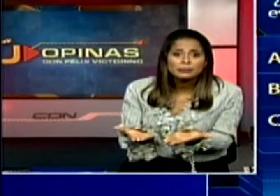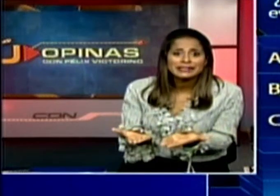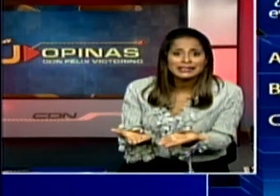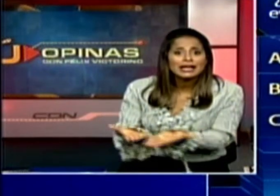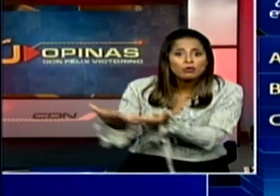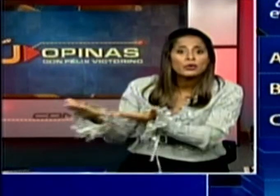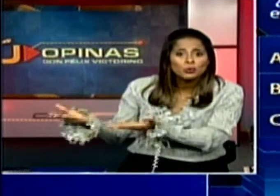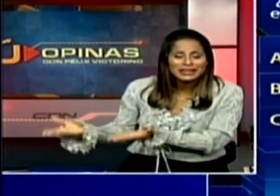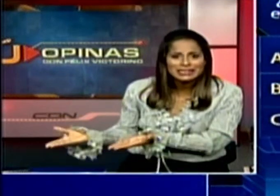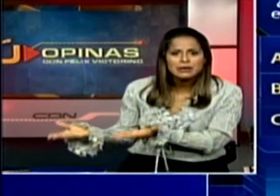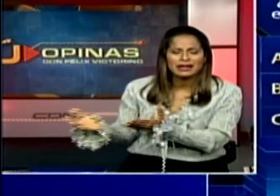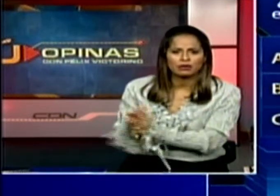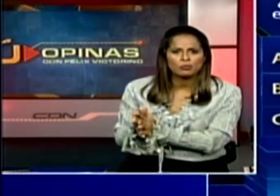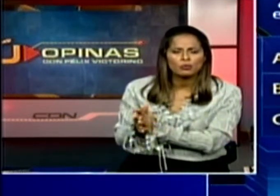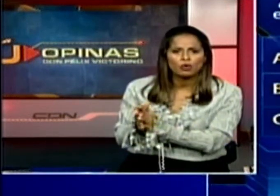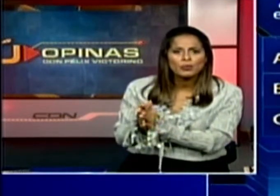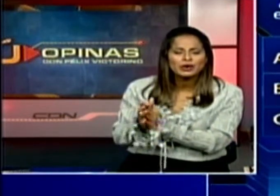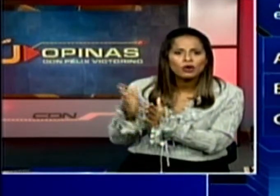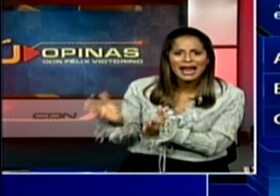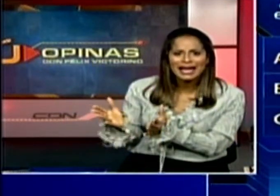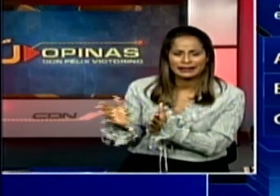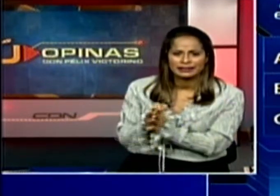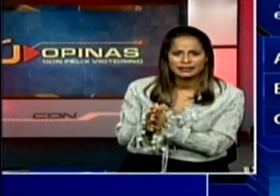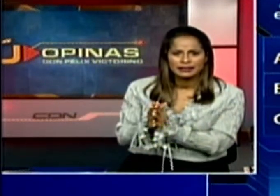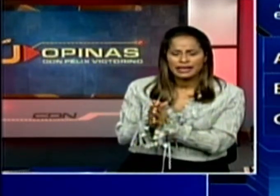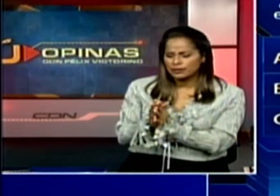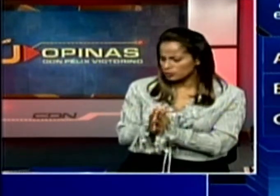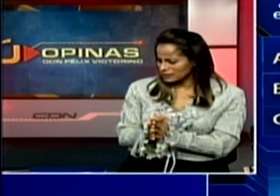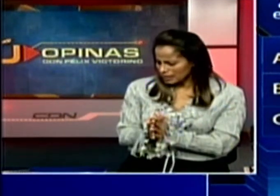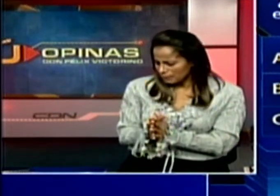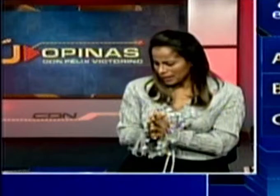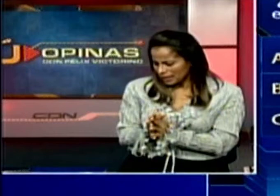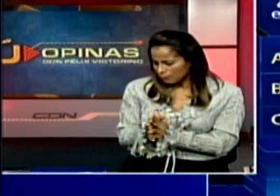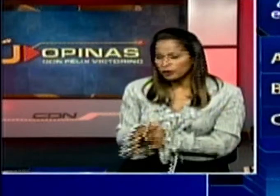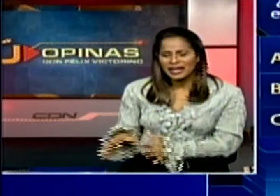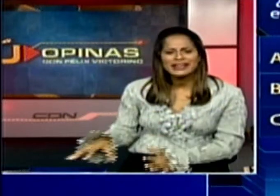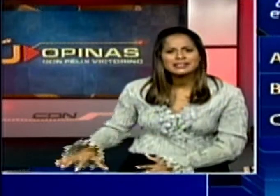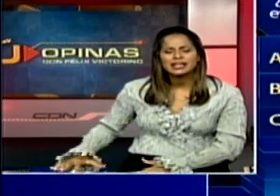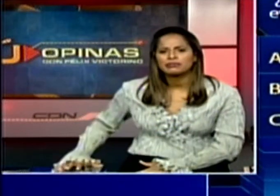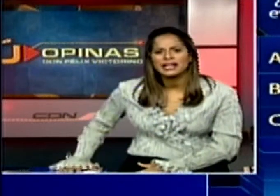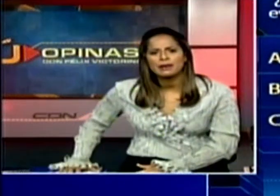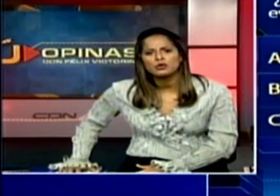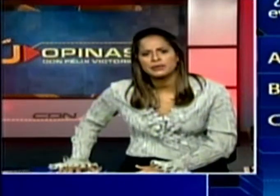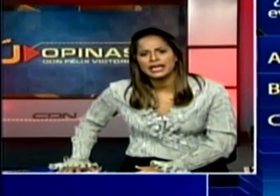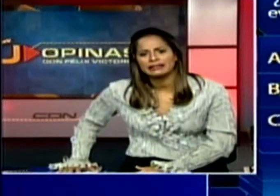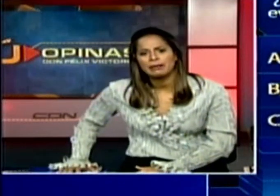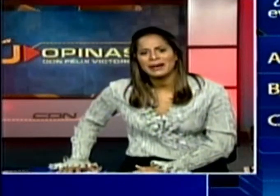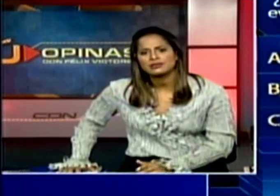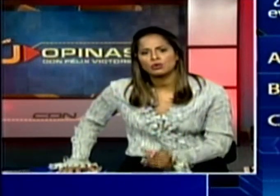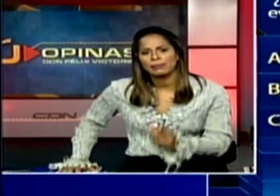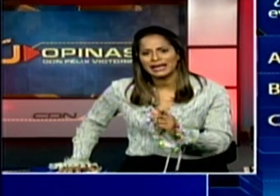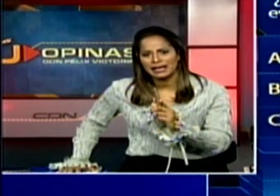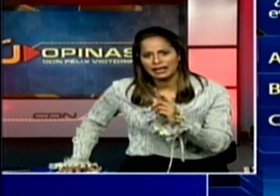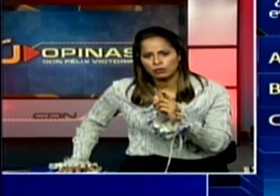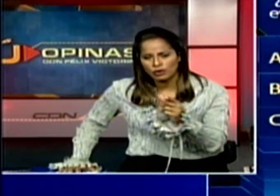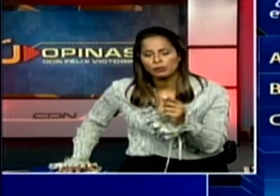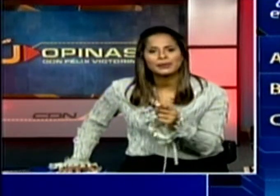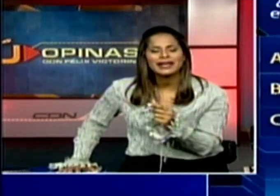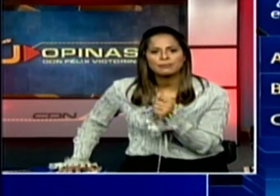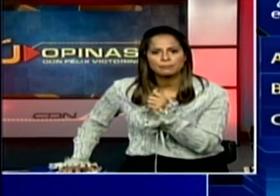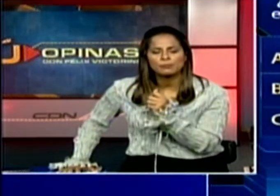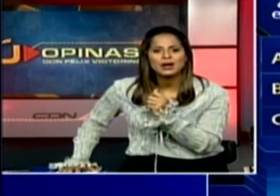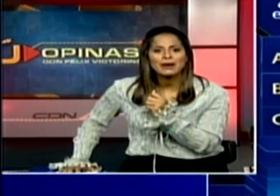tanto doméstica como educativa, como escolar. Entonces, qué pena, porque ahí se refleja muy bien. De paso, para